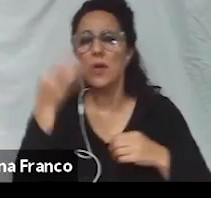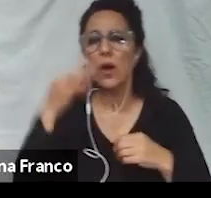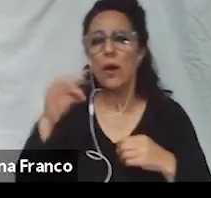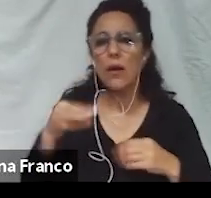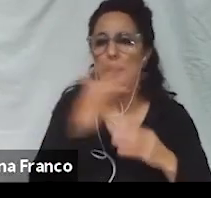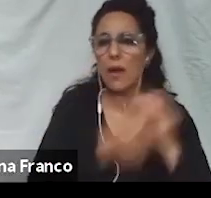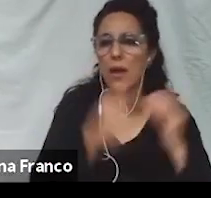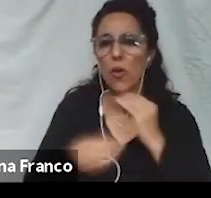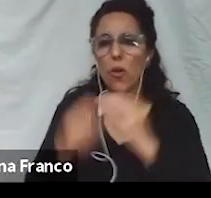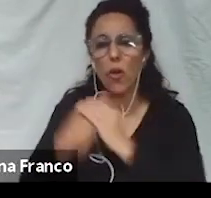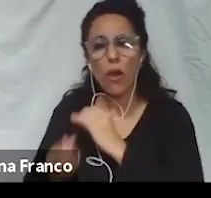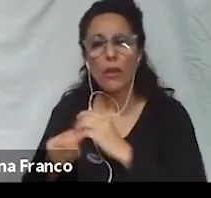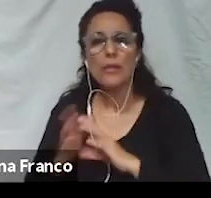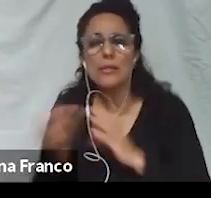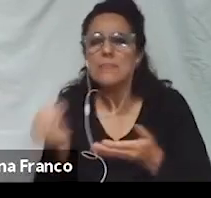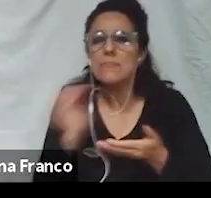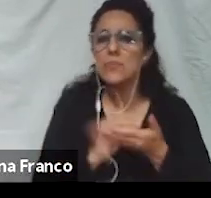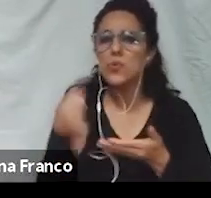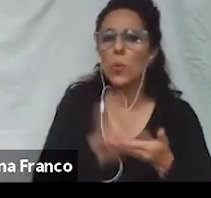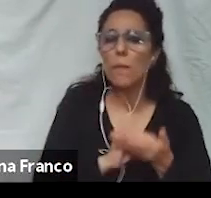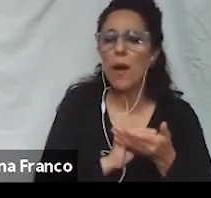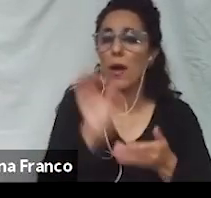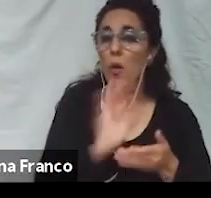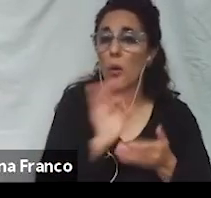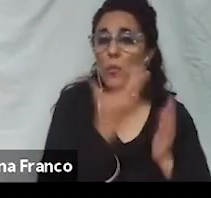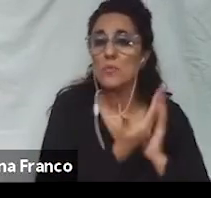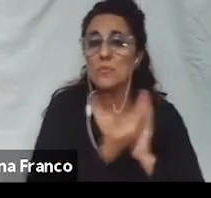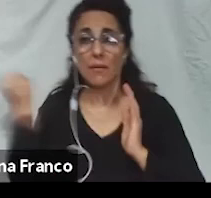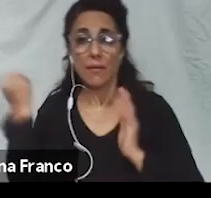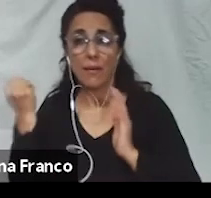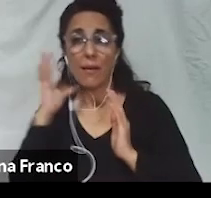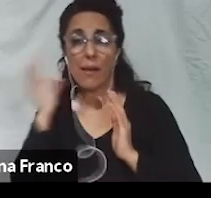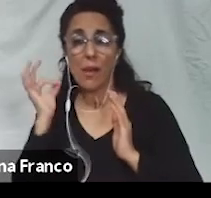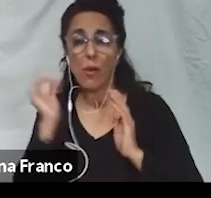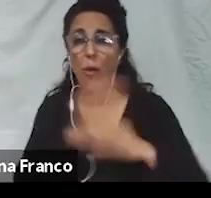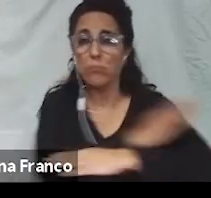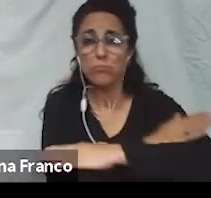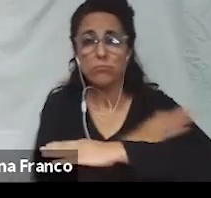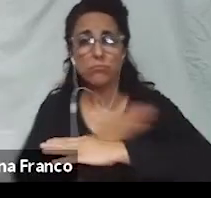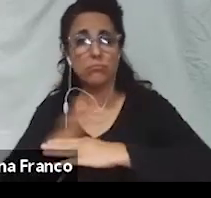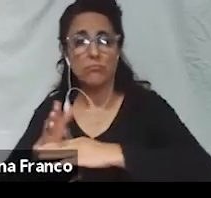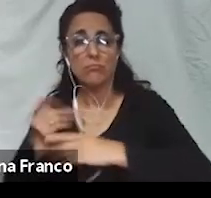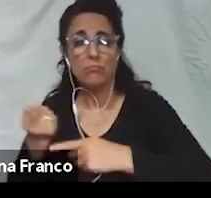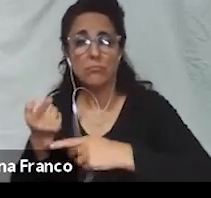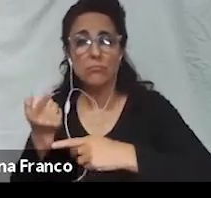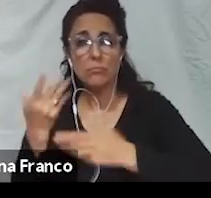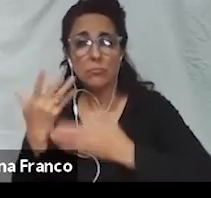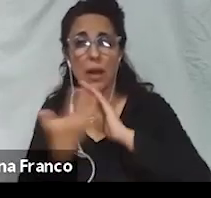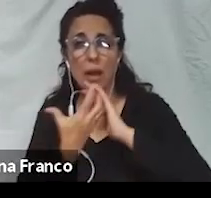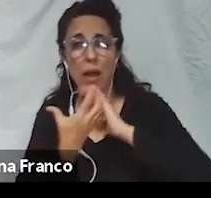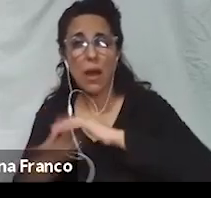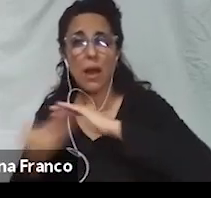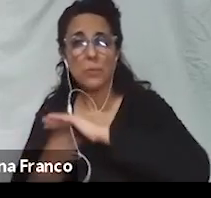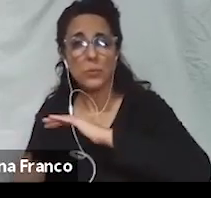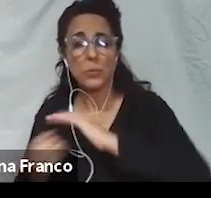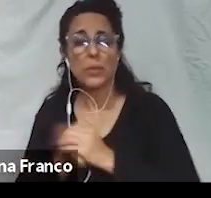que encontró y necesita agregar algo o sacar algo, y es muy útil tener como la evidencia, la captura de